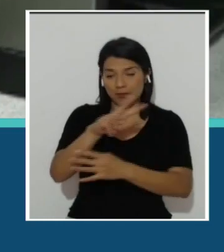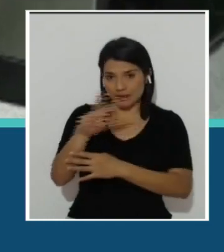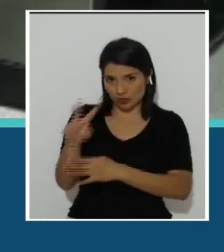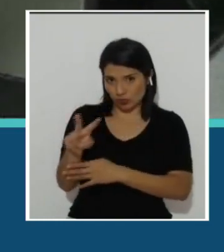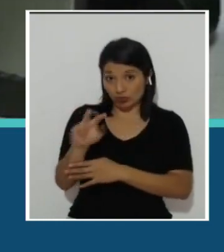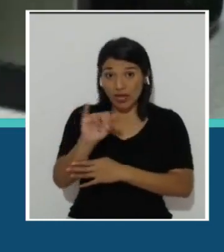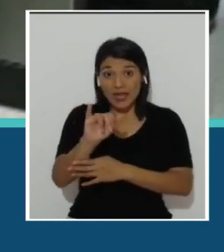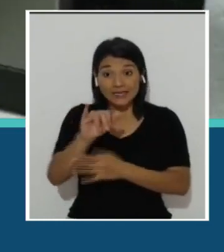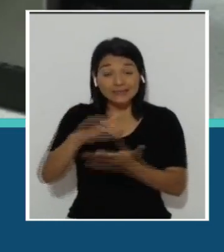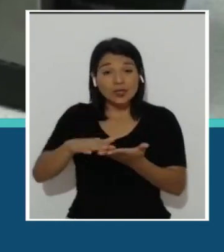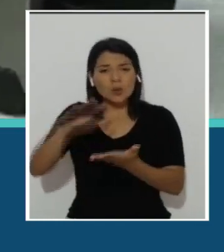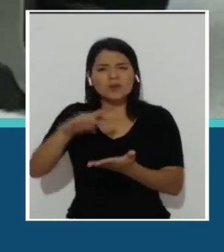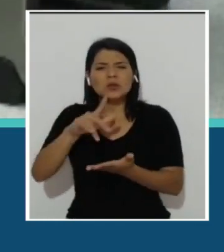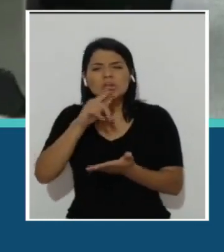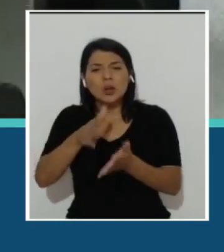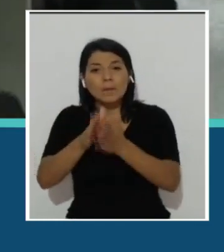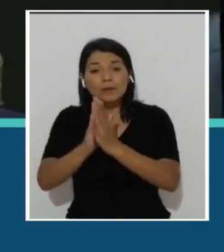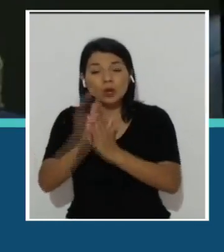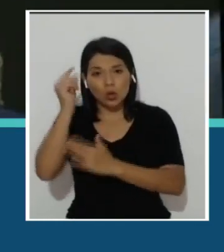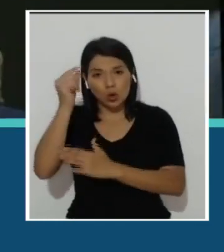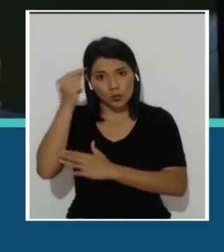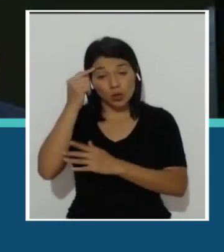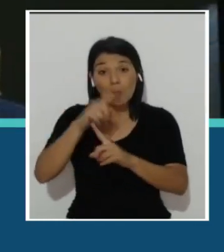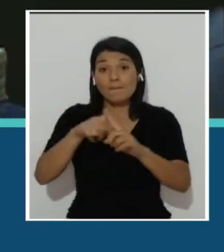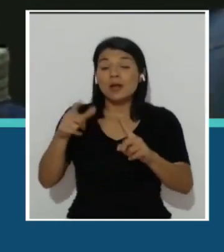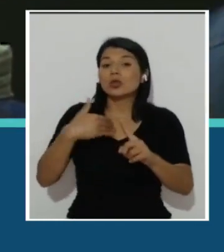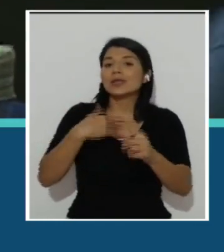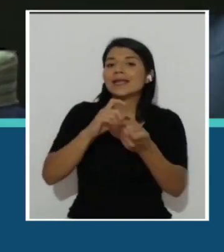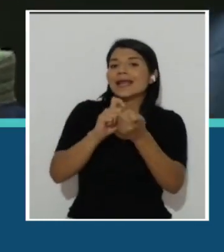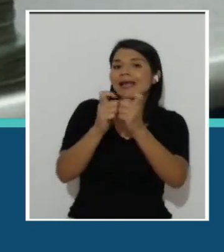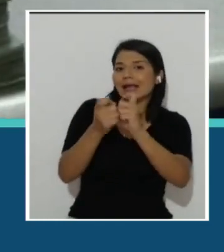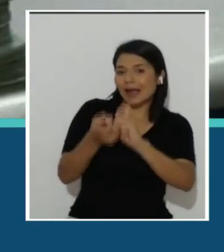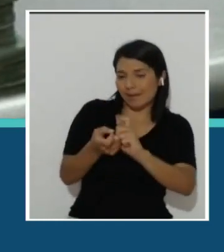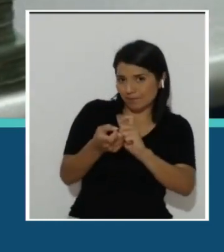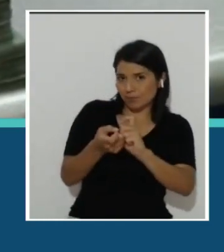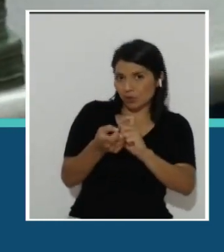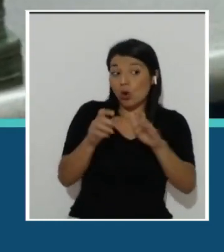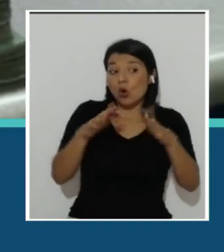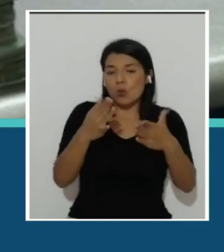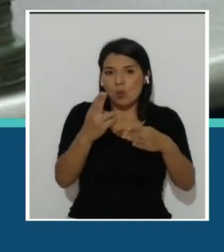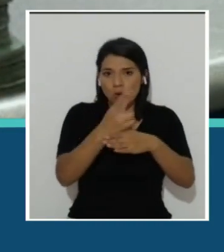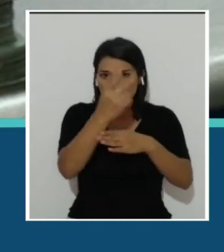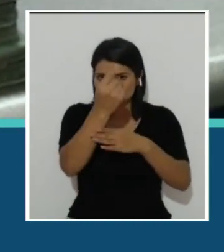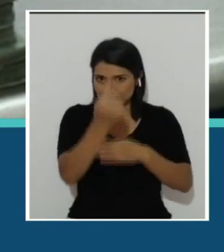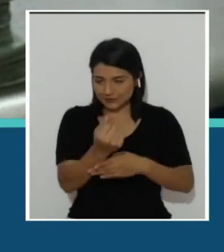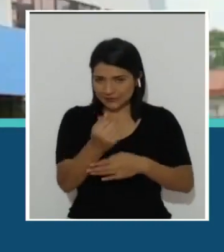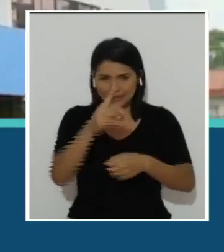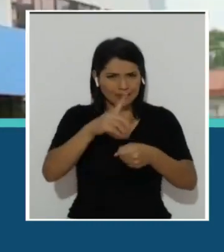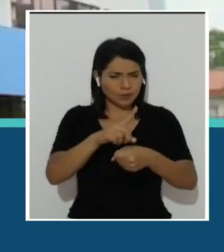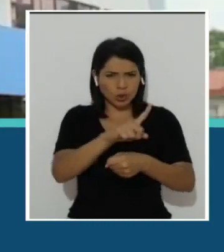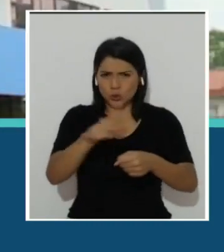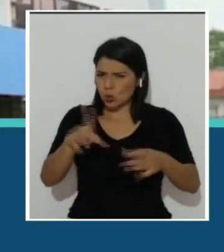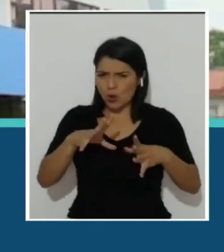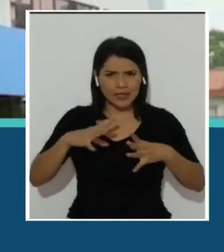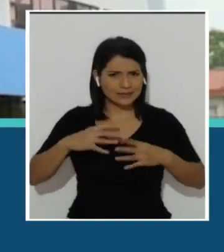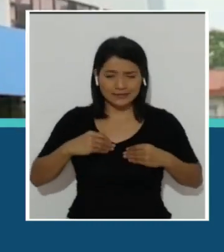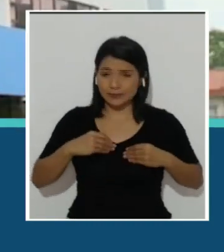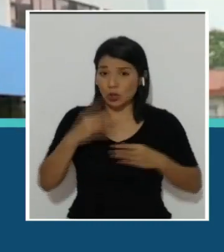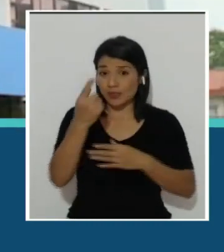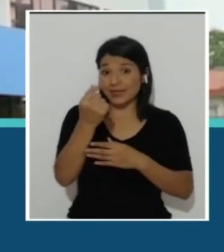pero tendrá algunos cambios en la distribución de recursos. Los diputados no aceptarán disminuir el presupuesto del Banco Hipotecario de la